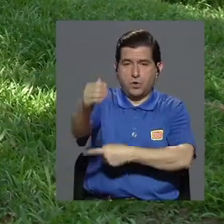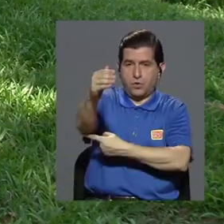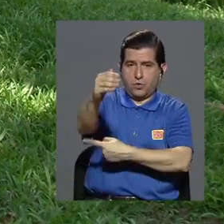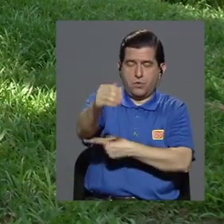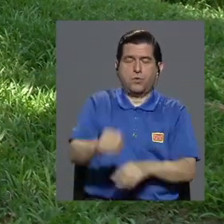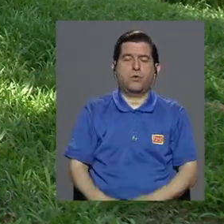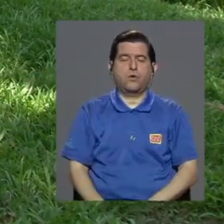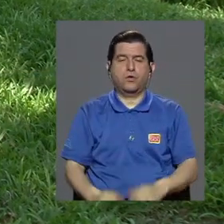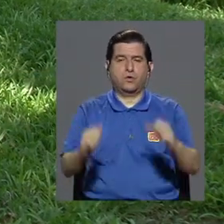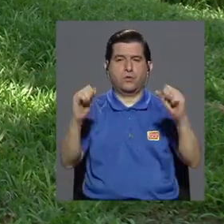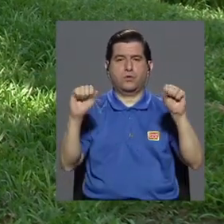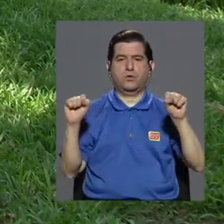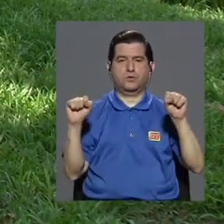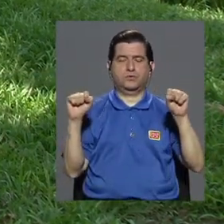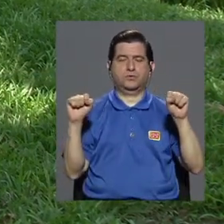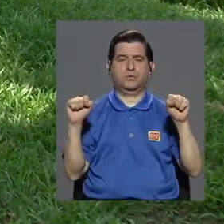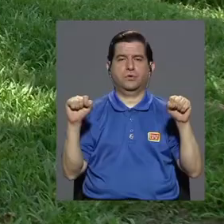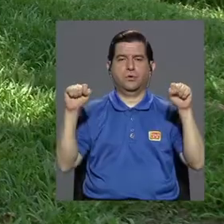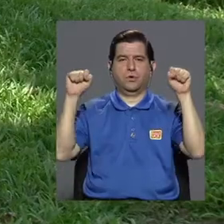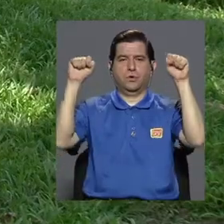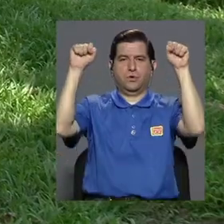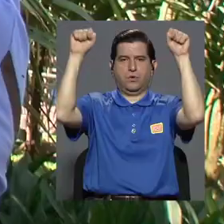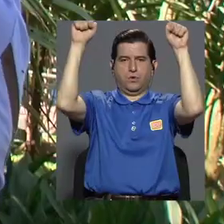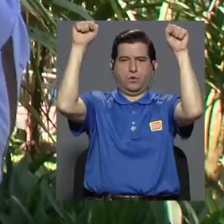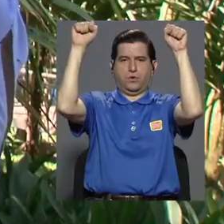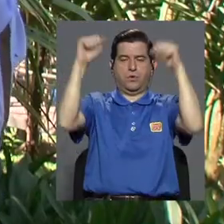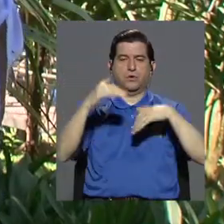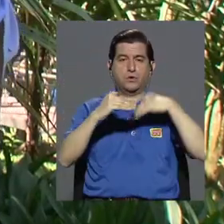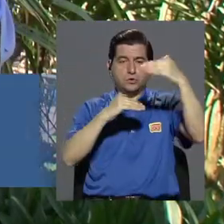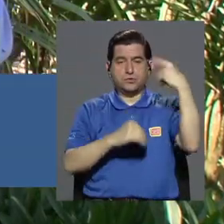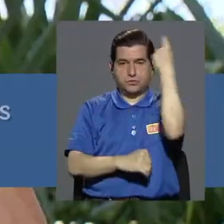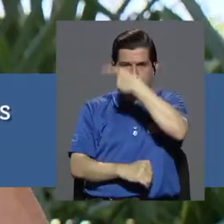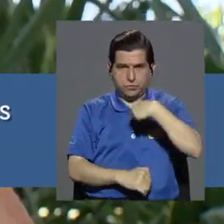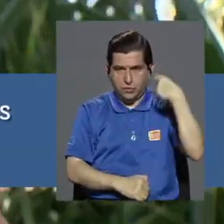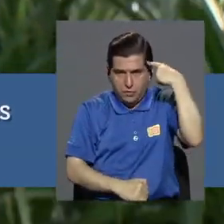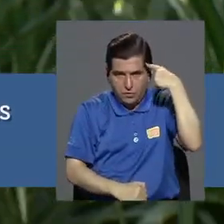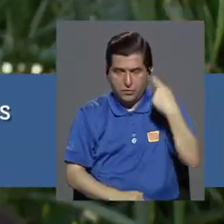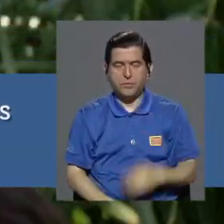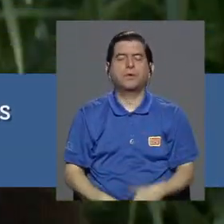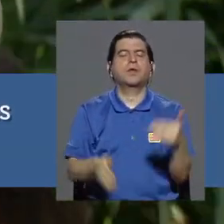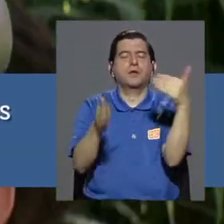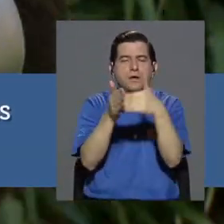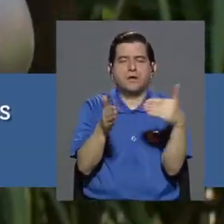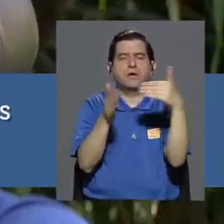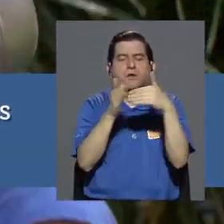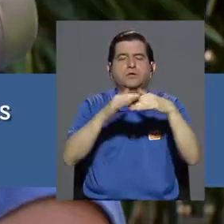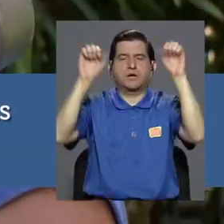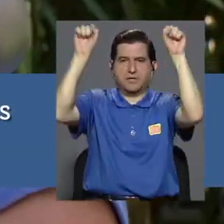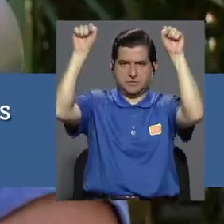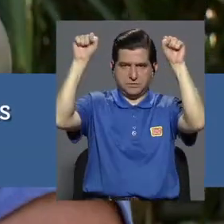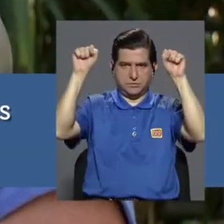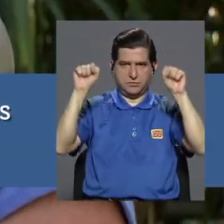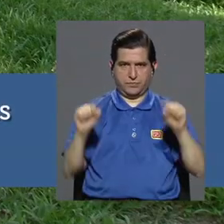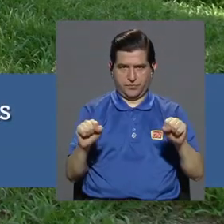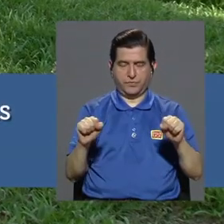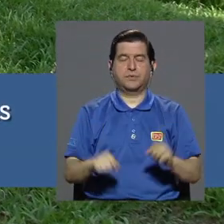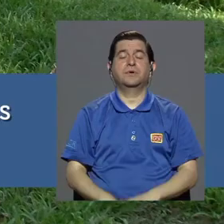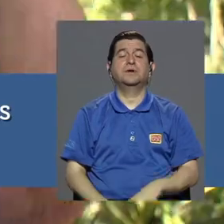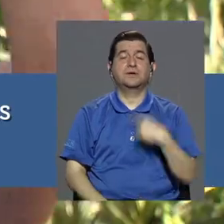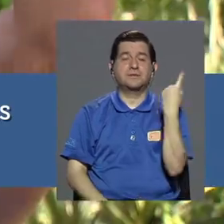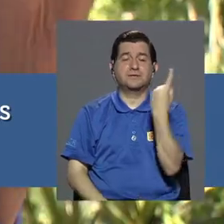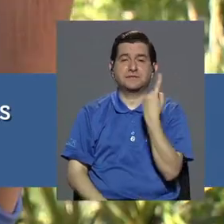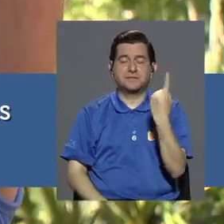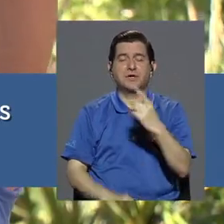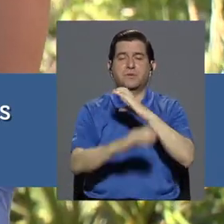codos ligeramente hacia adentro, elevamos las manos por encima de la cabeza y volvemos otra vez a descender las mancuernas,